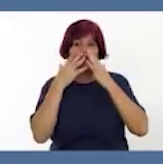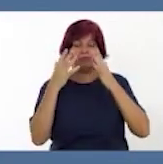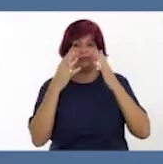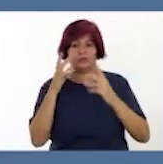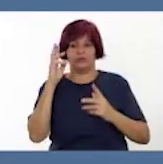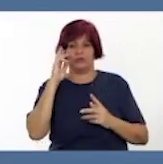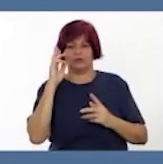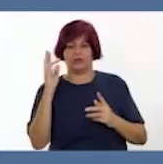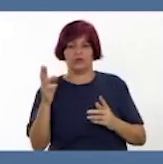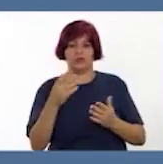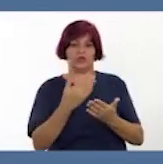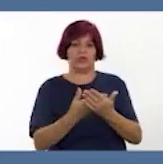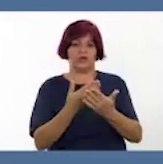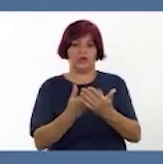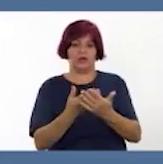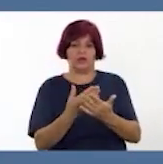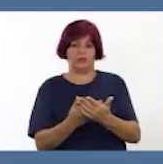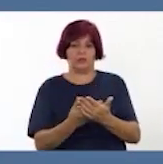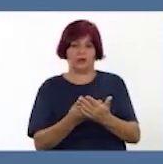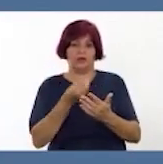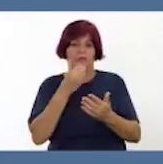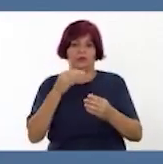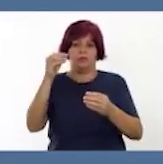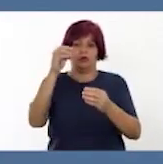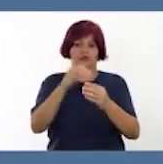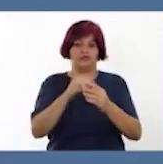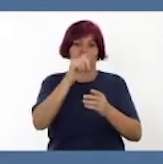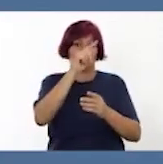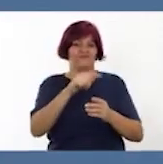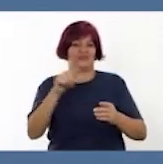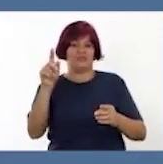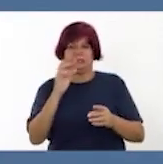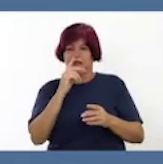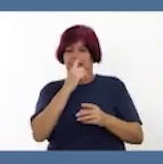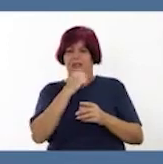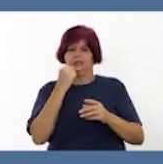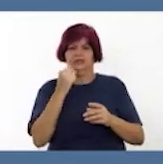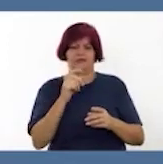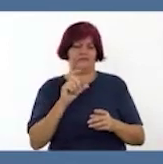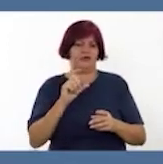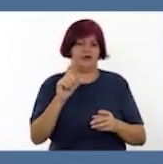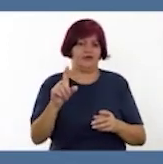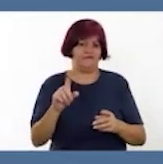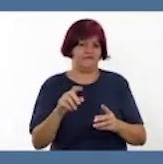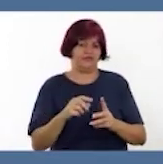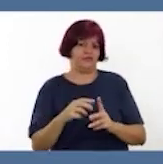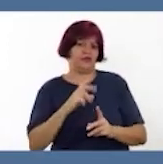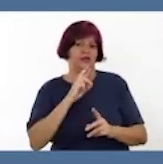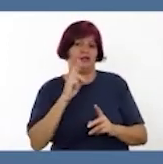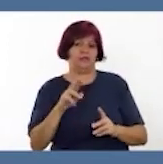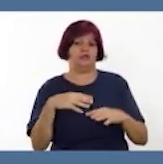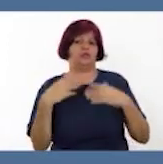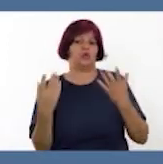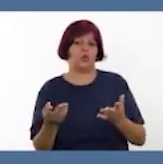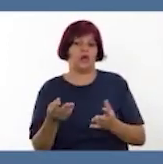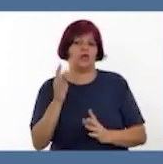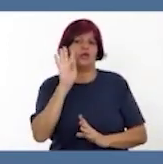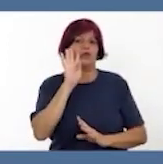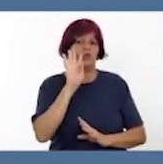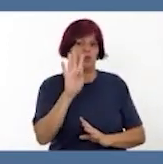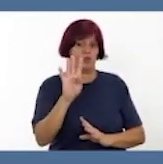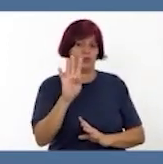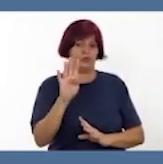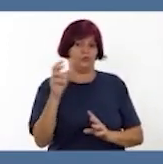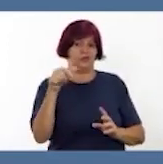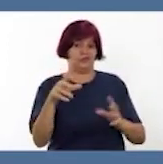igual 4. Y es un principio importante, recuerden la comprobación, porque se pueden introducir raíces extrañas. Al final, la solución